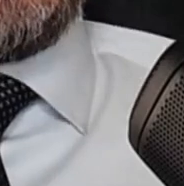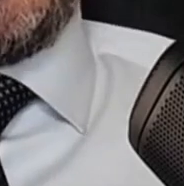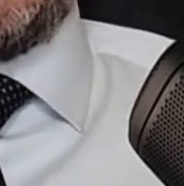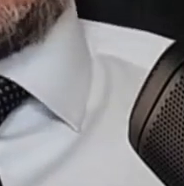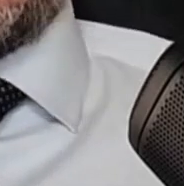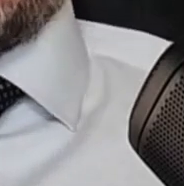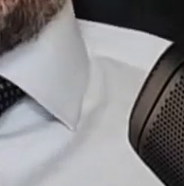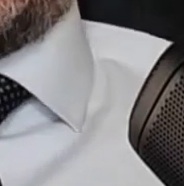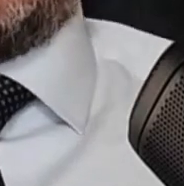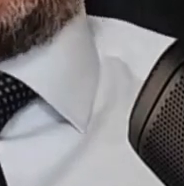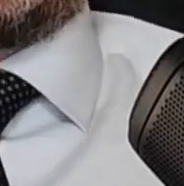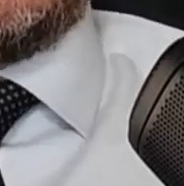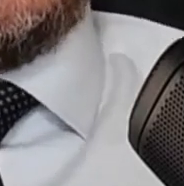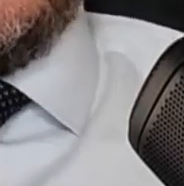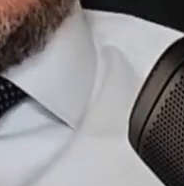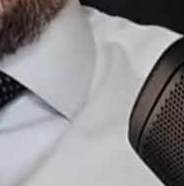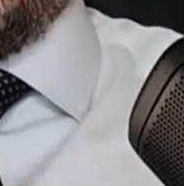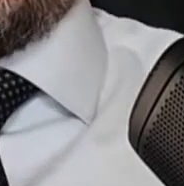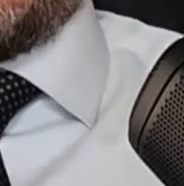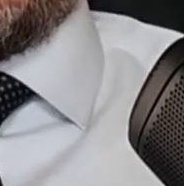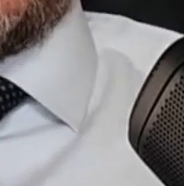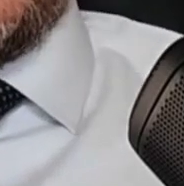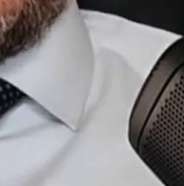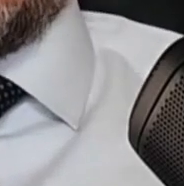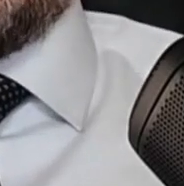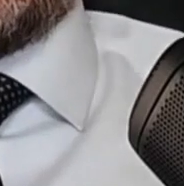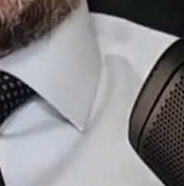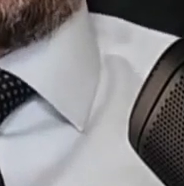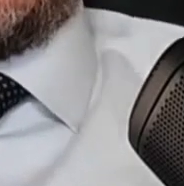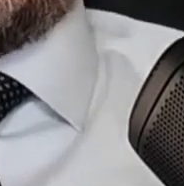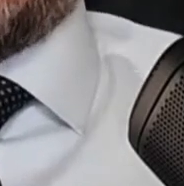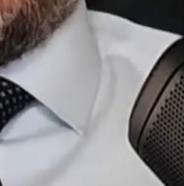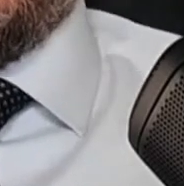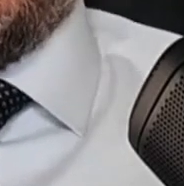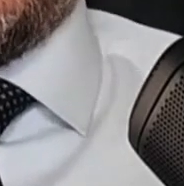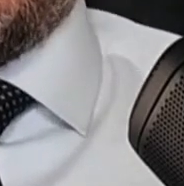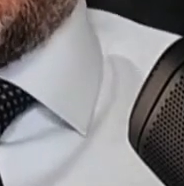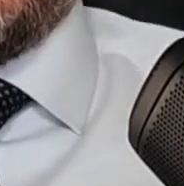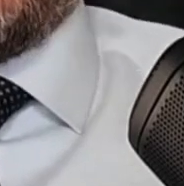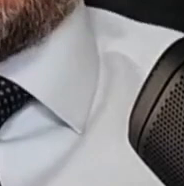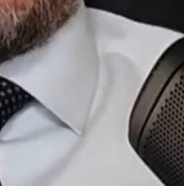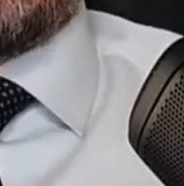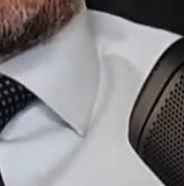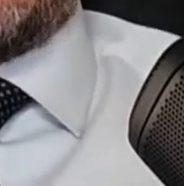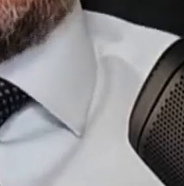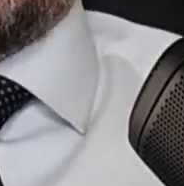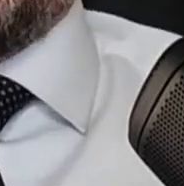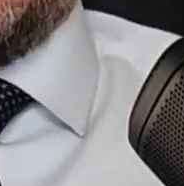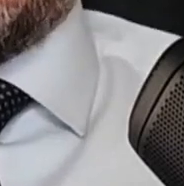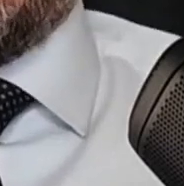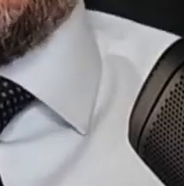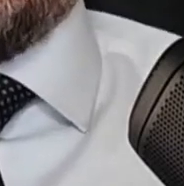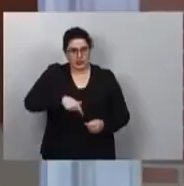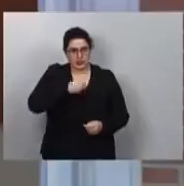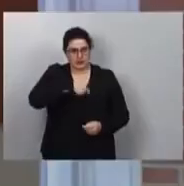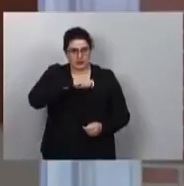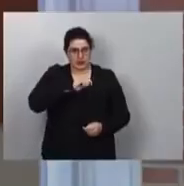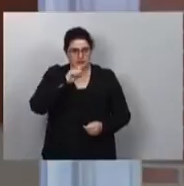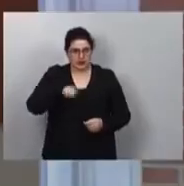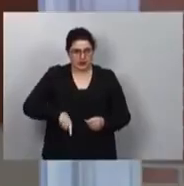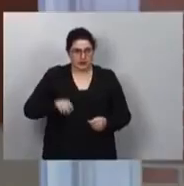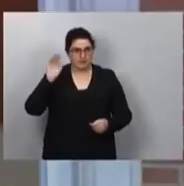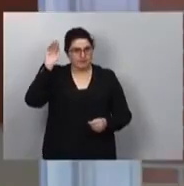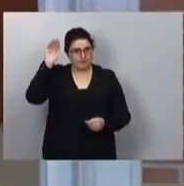brilla por su ausencia porque como bien dices ha habido muchas portadas ha habido muchos titulares Pero somos muy pocos los que nos hemos leído el convenio en